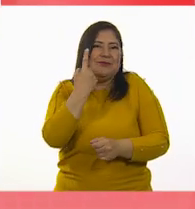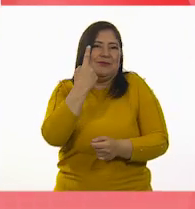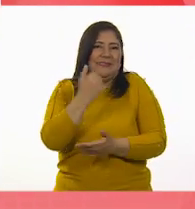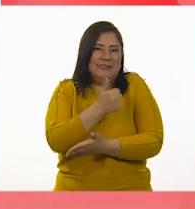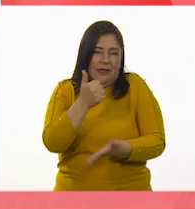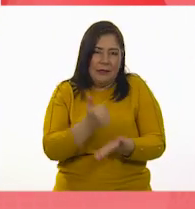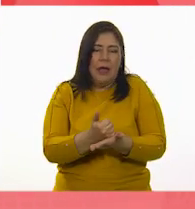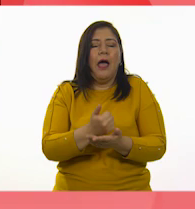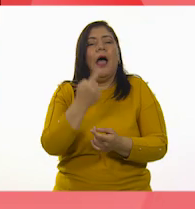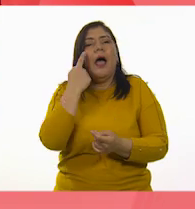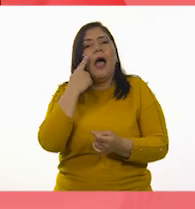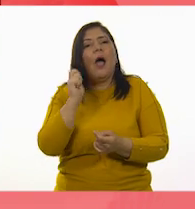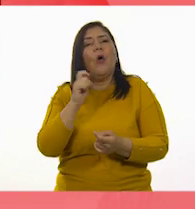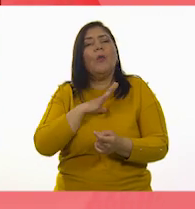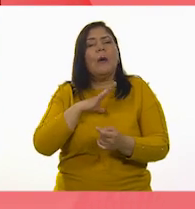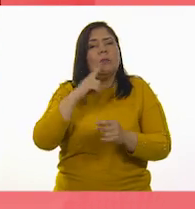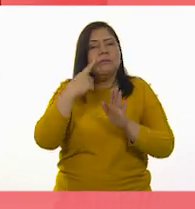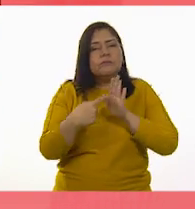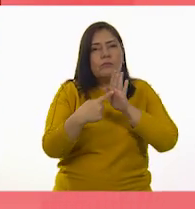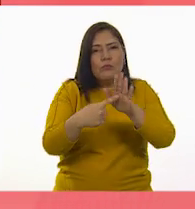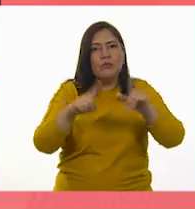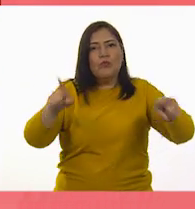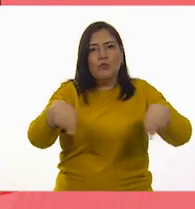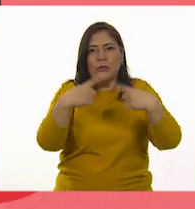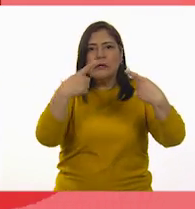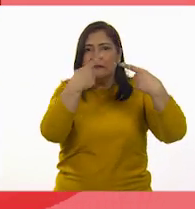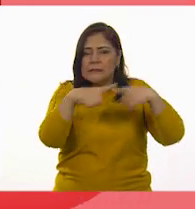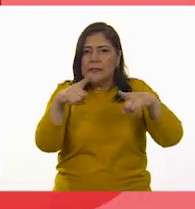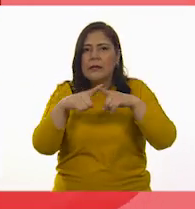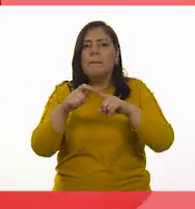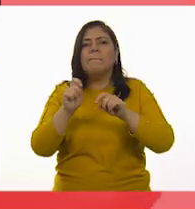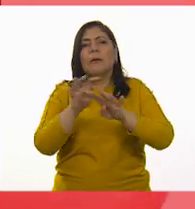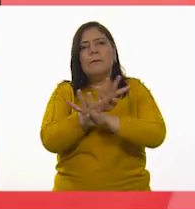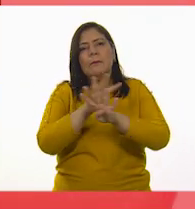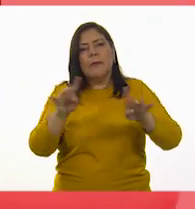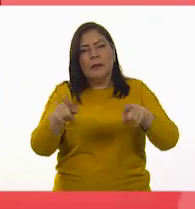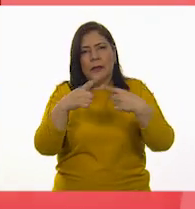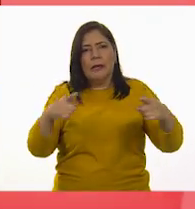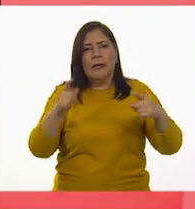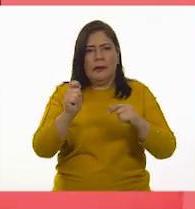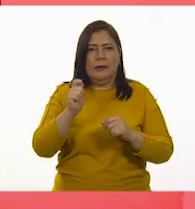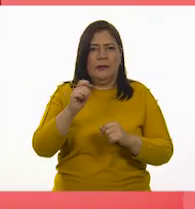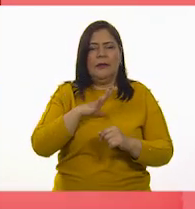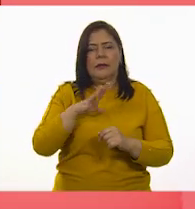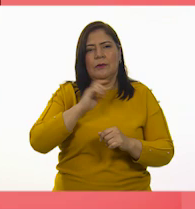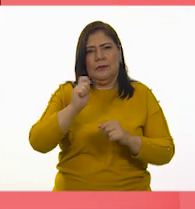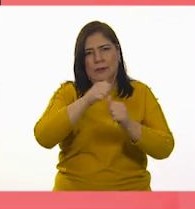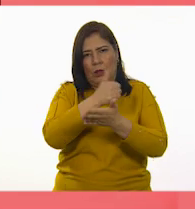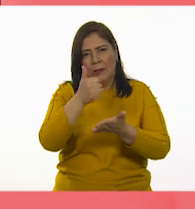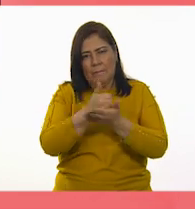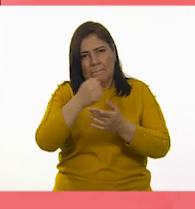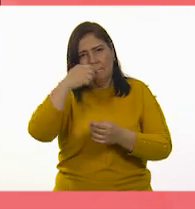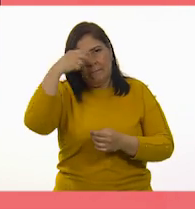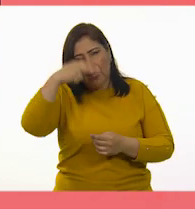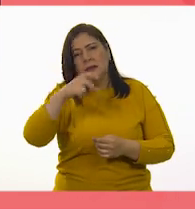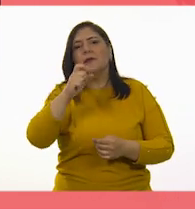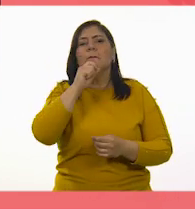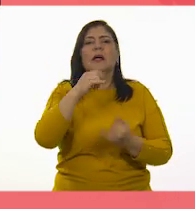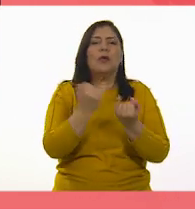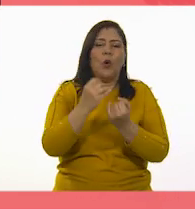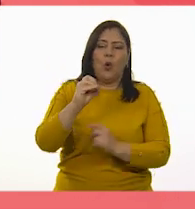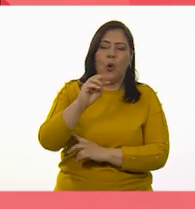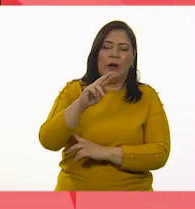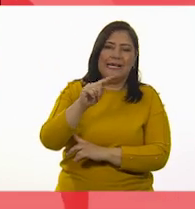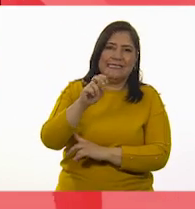se presentan muestras musicales tan diversas como lo son la Orquesta Filarmónica de la Ciudad, la Orquesta Típica de la Capital, el Festival